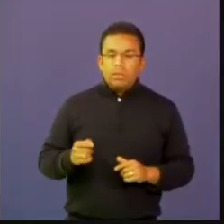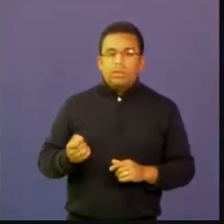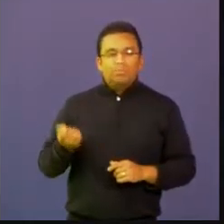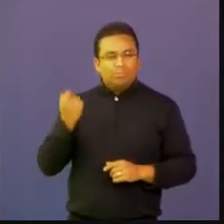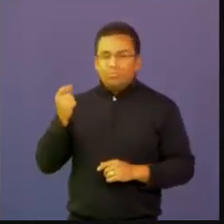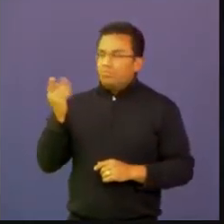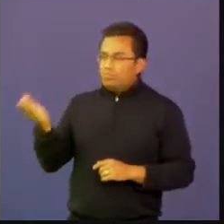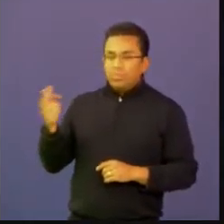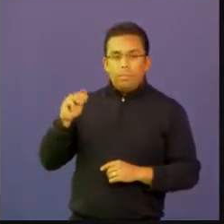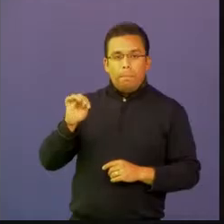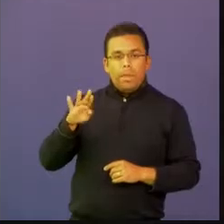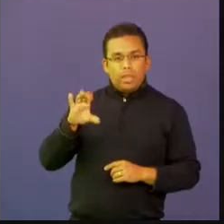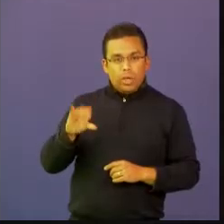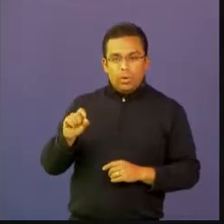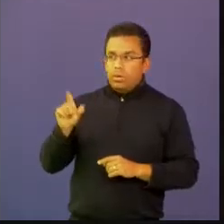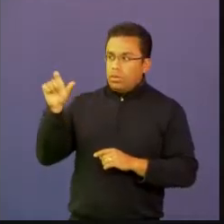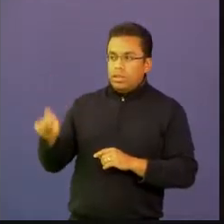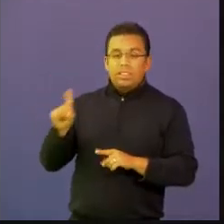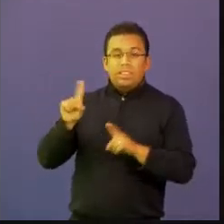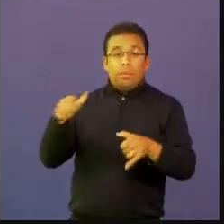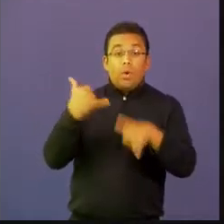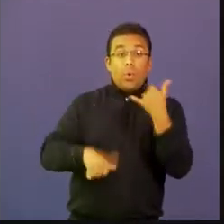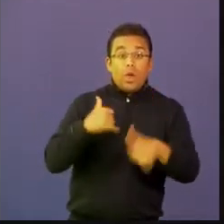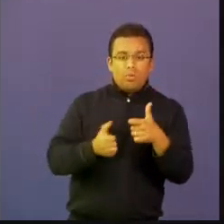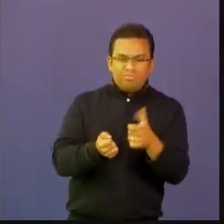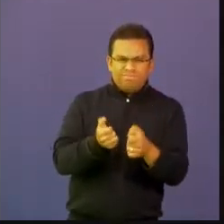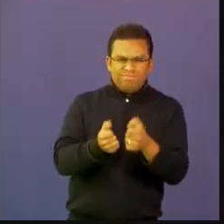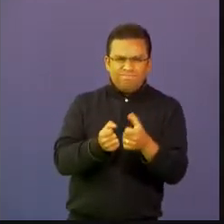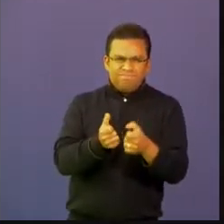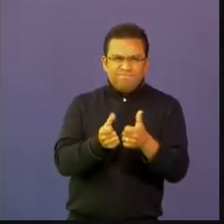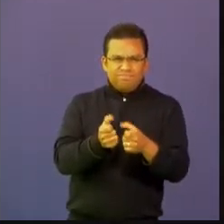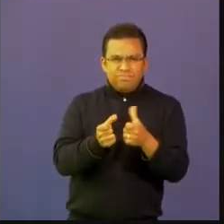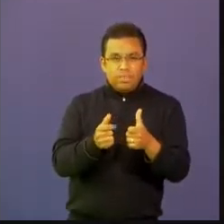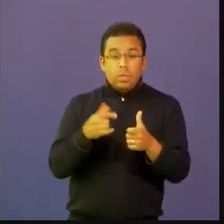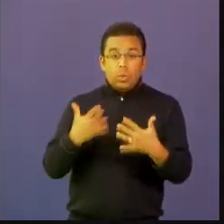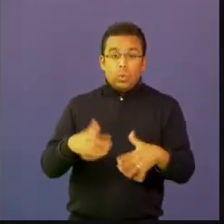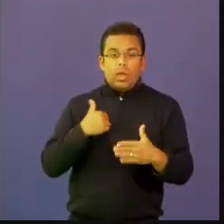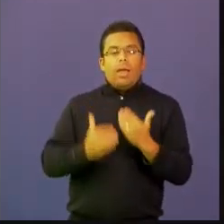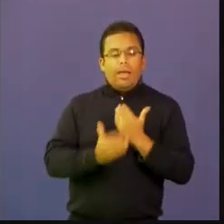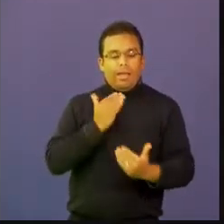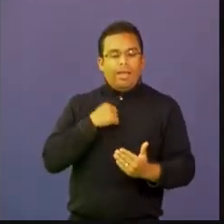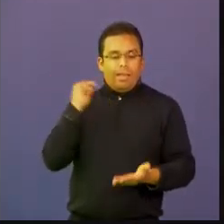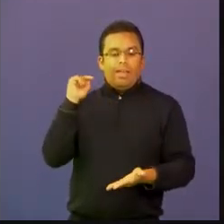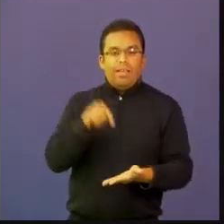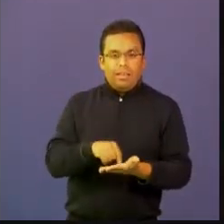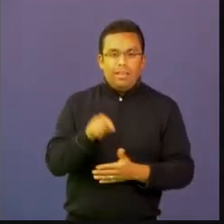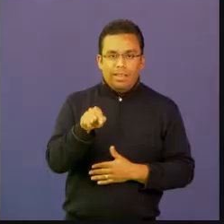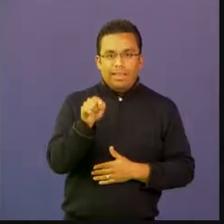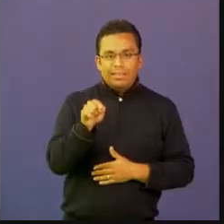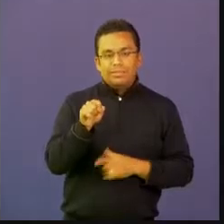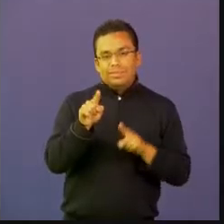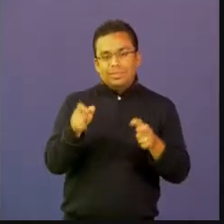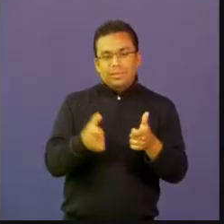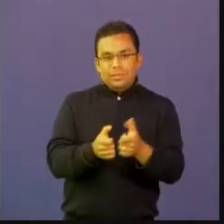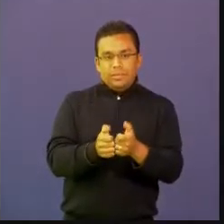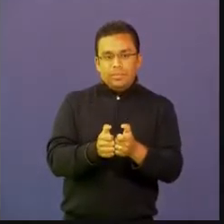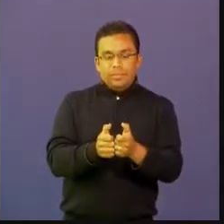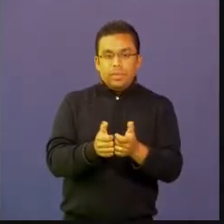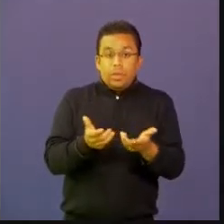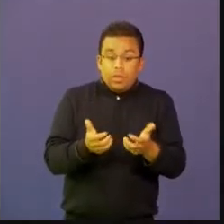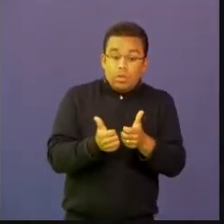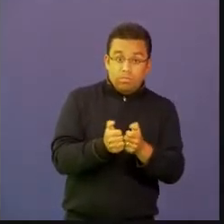mencionaba el tema del juego y el tema del juego es algo que nos convoca en esta conversación que tiene que ver con qué